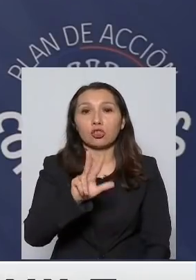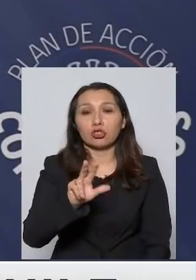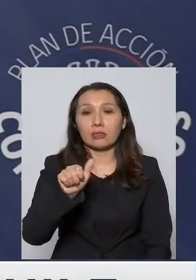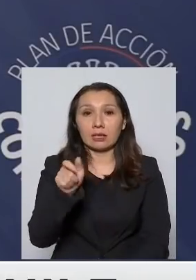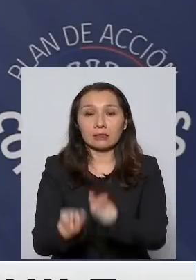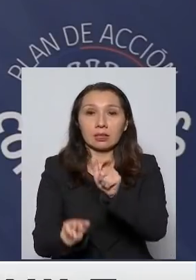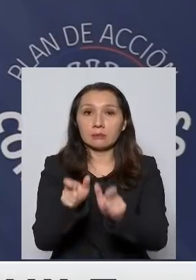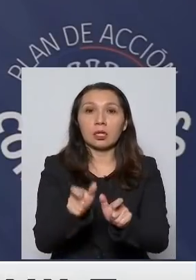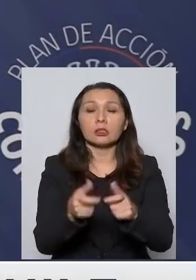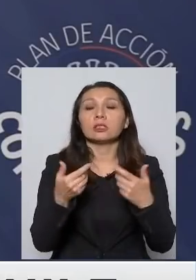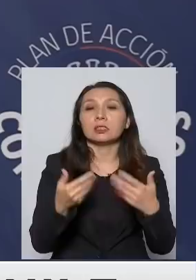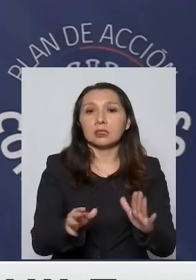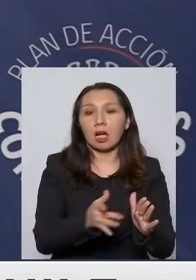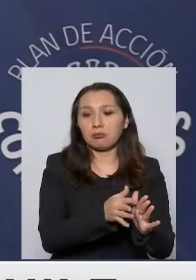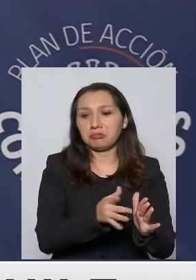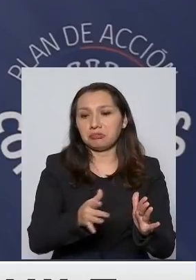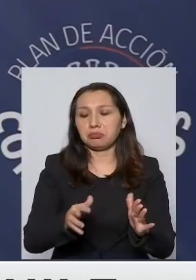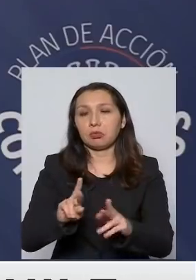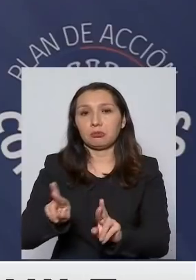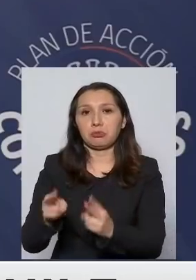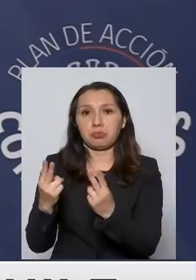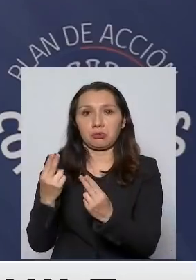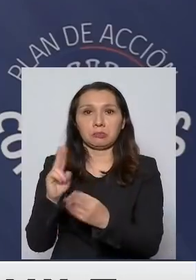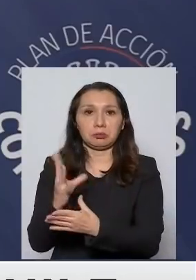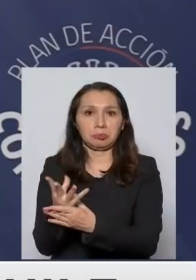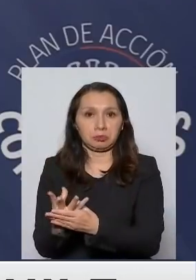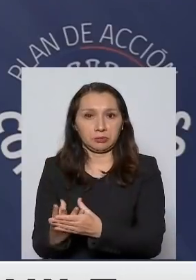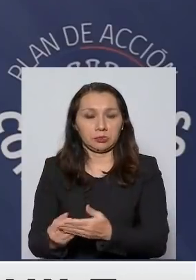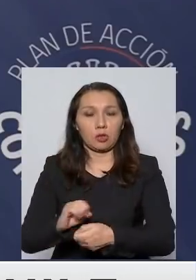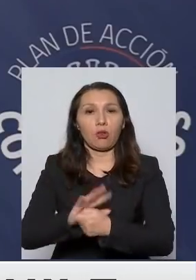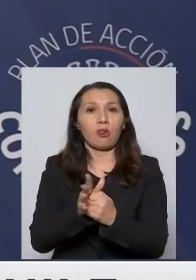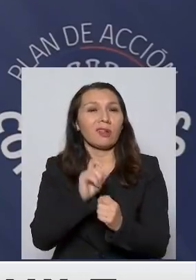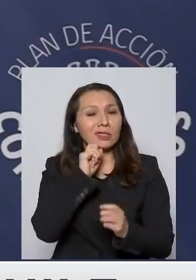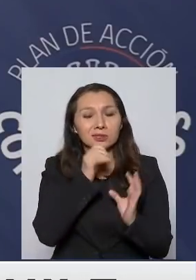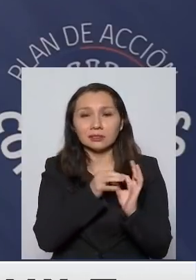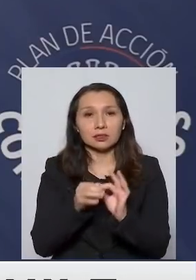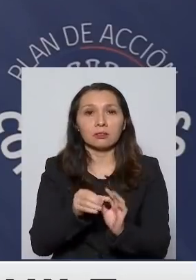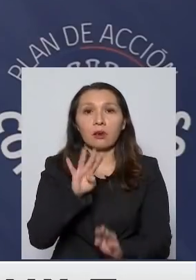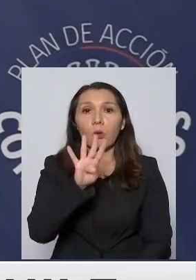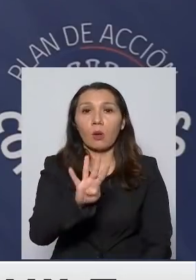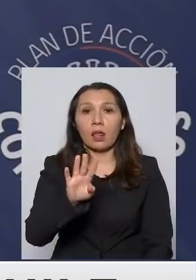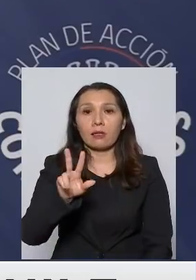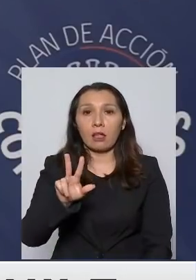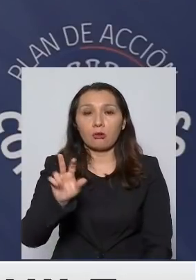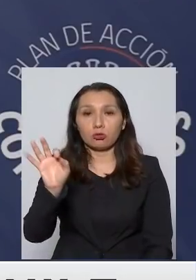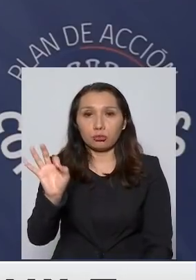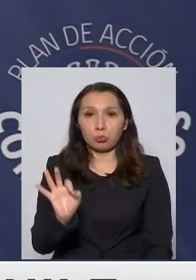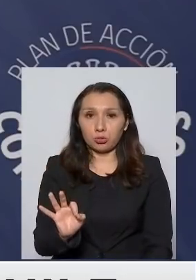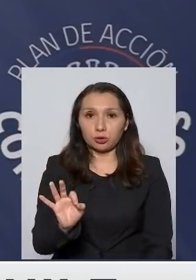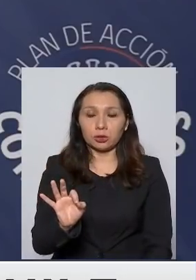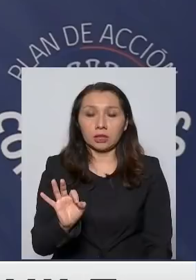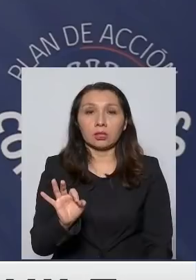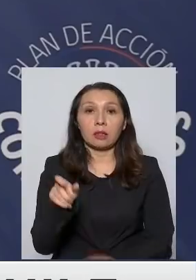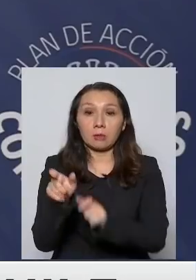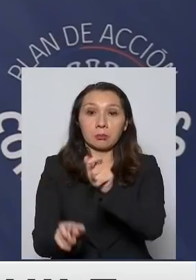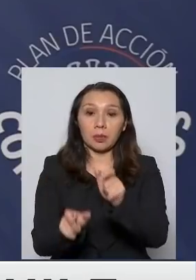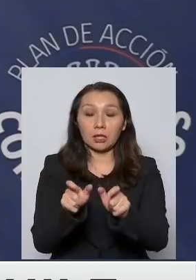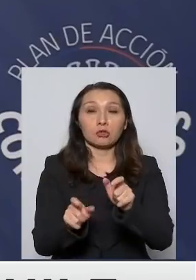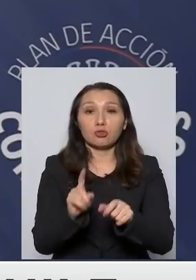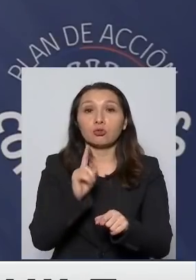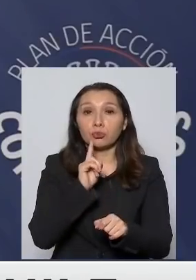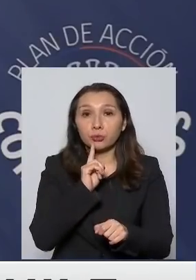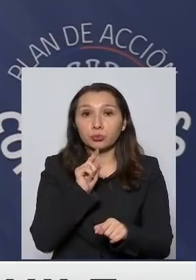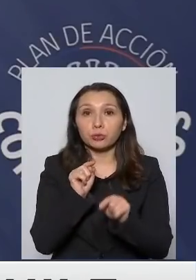5.386 personas que ya se han recuperado. Esto quiere decir que el 48% de las personas